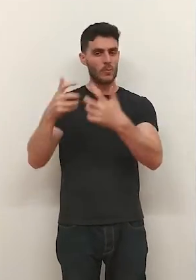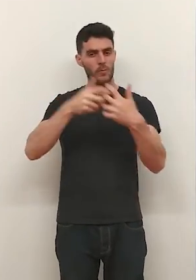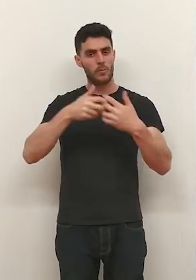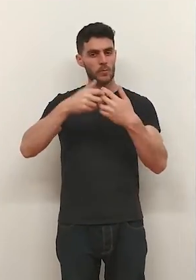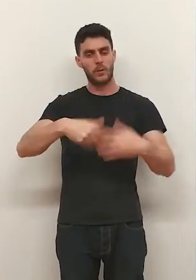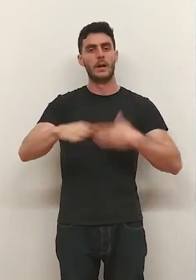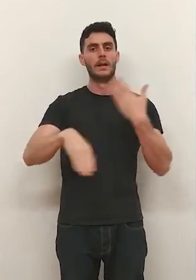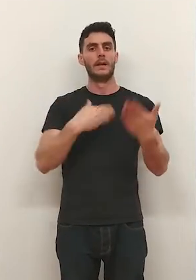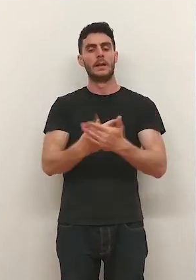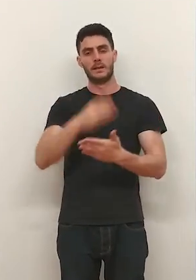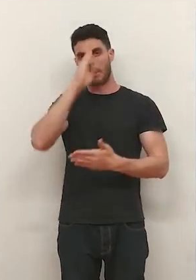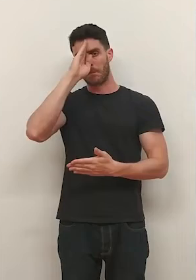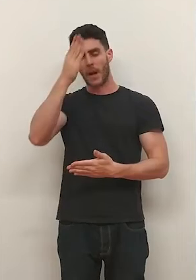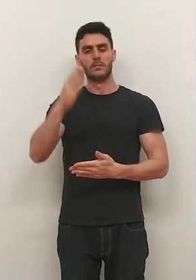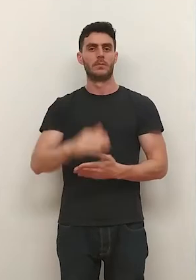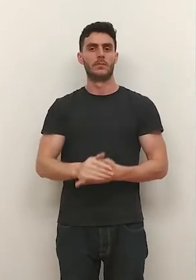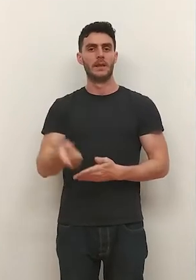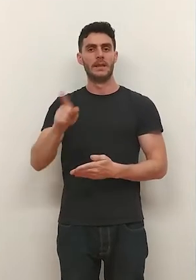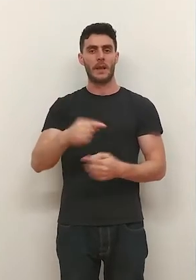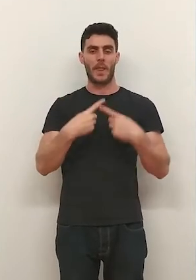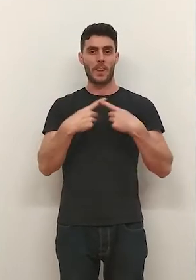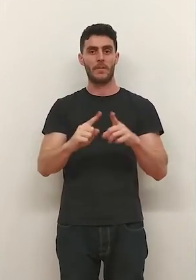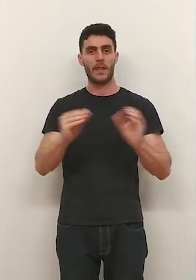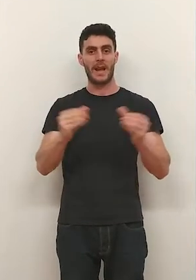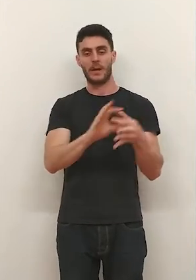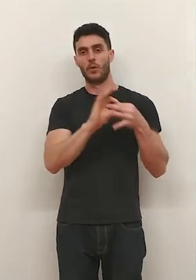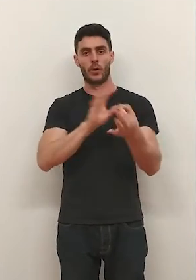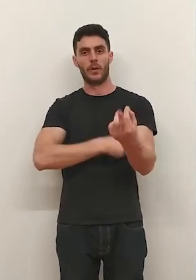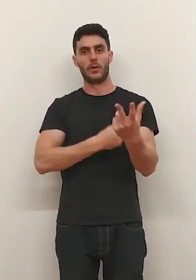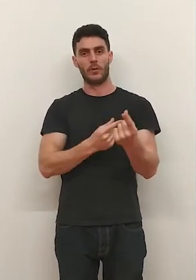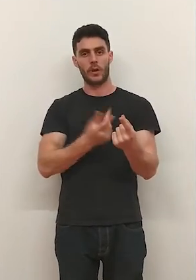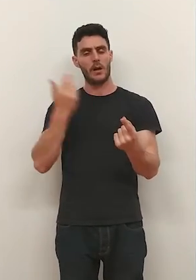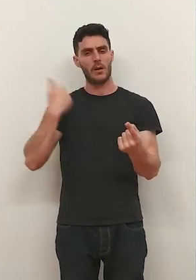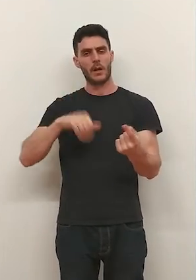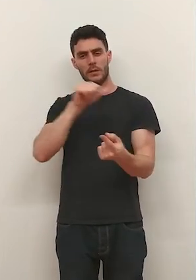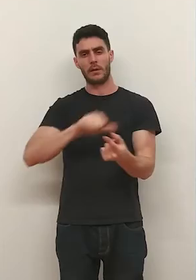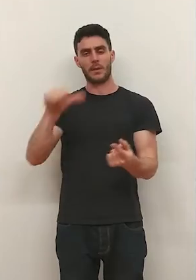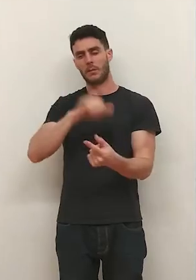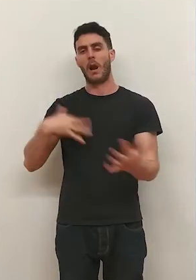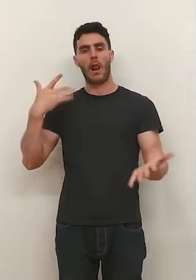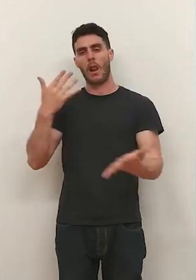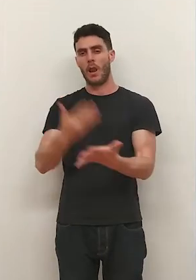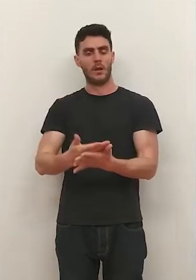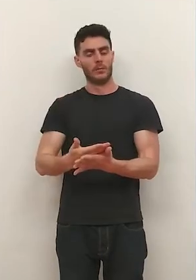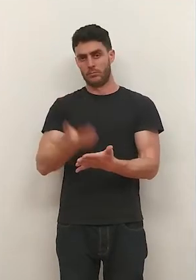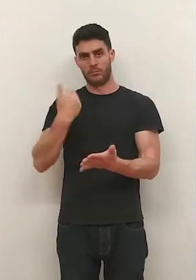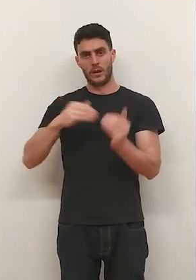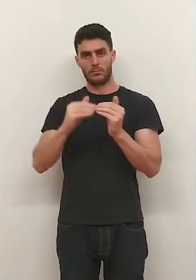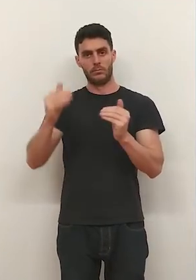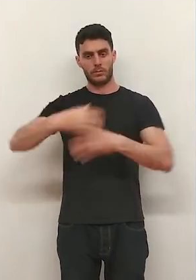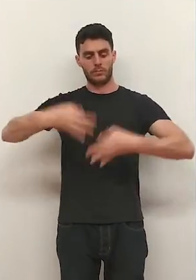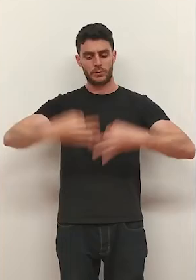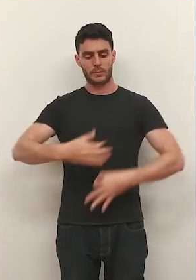luchar por el ascenso directo hasta la penúltima jornada y, a diferencia del equipo blanquirrojo, lleva ya varias semanas con el billete para el